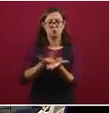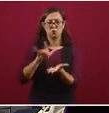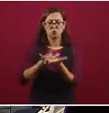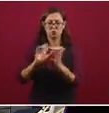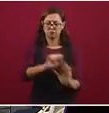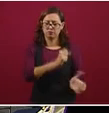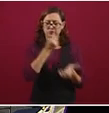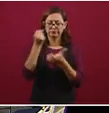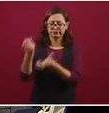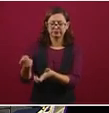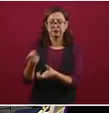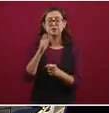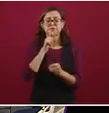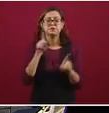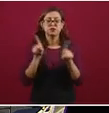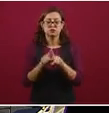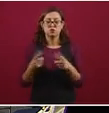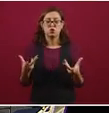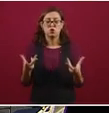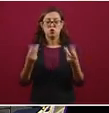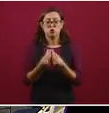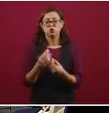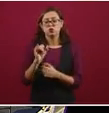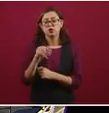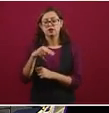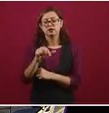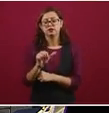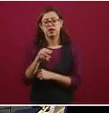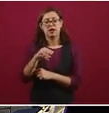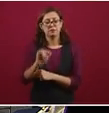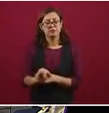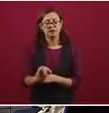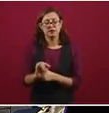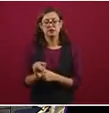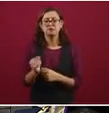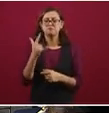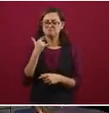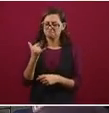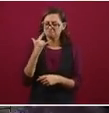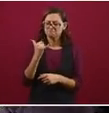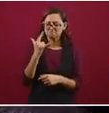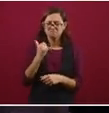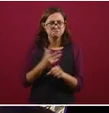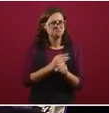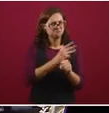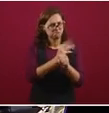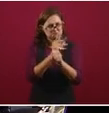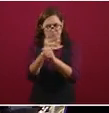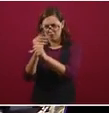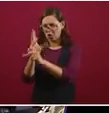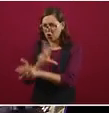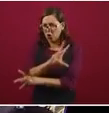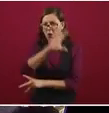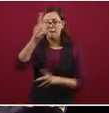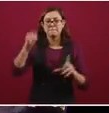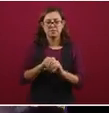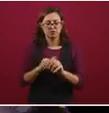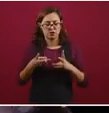vamos a continuar junto con el Instituto Nacional de Migración hasta ejercer los 60 millones dispuestos en este